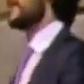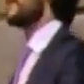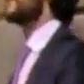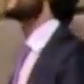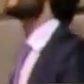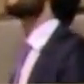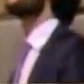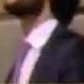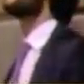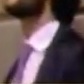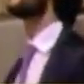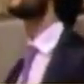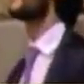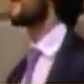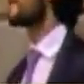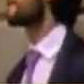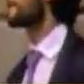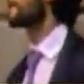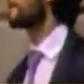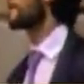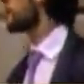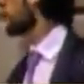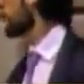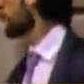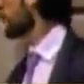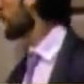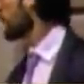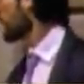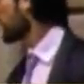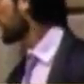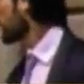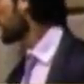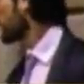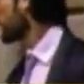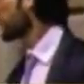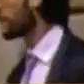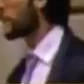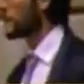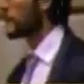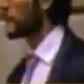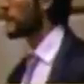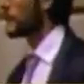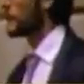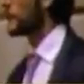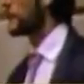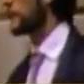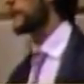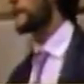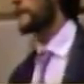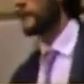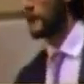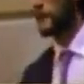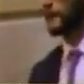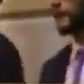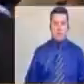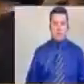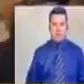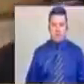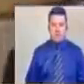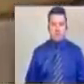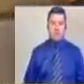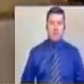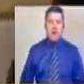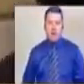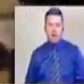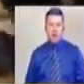Digamos, señor Presidente y honorables representantes que nos escuchan, a las víctimas, a los altos funcionarios